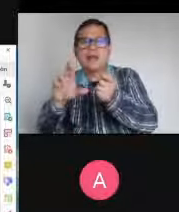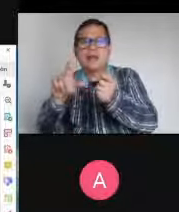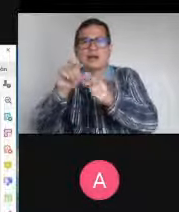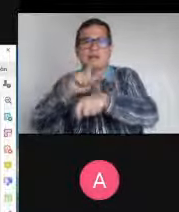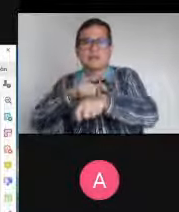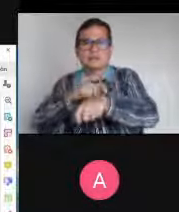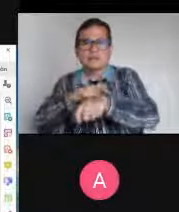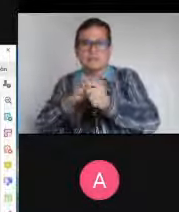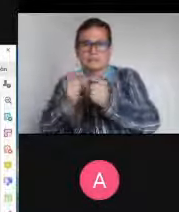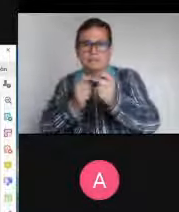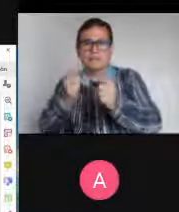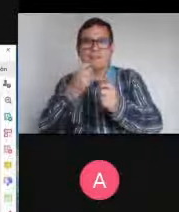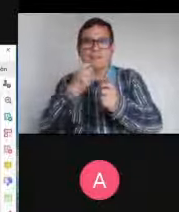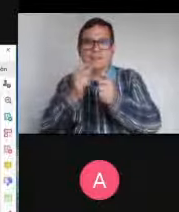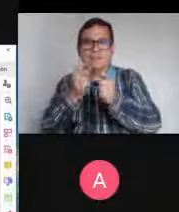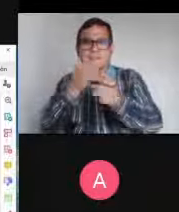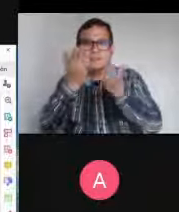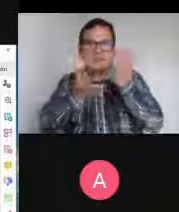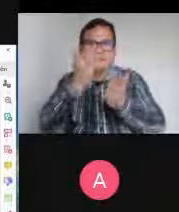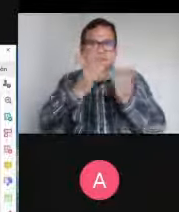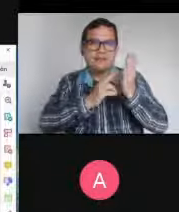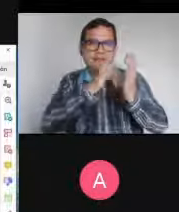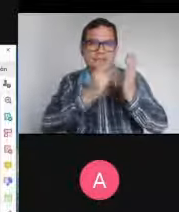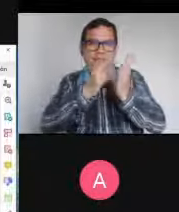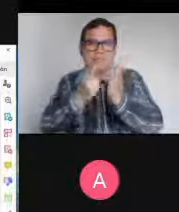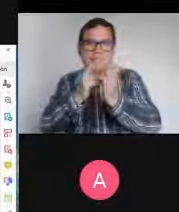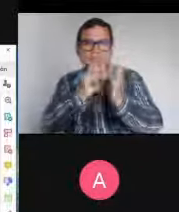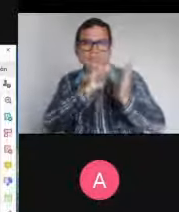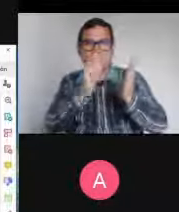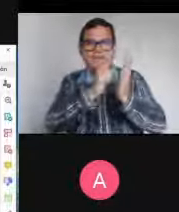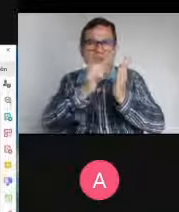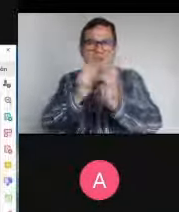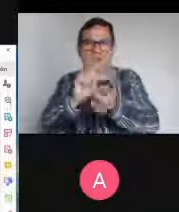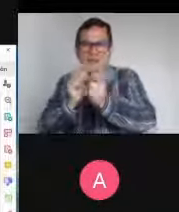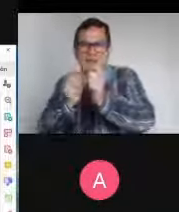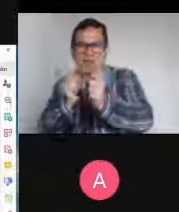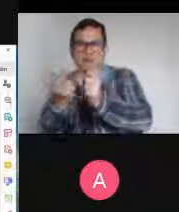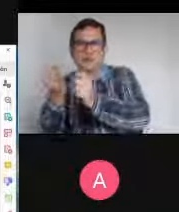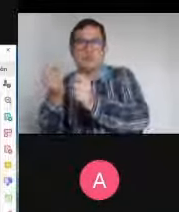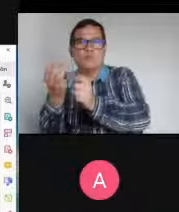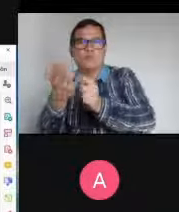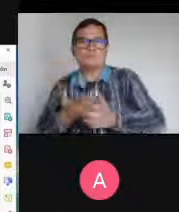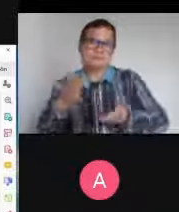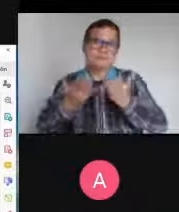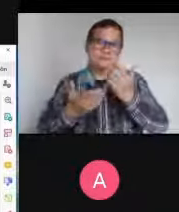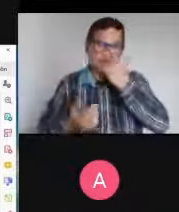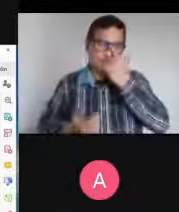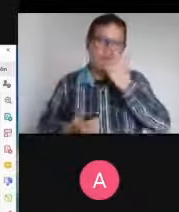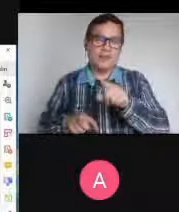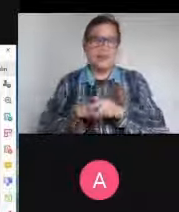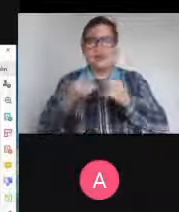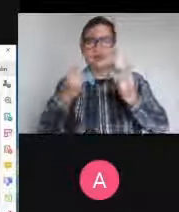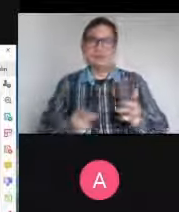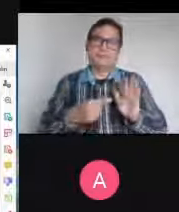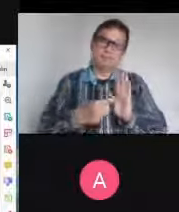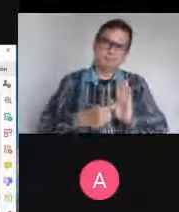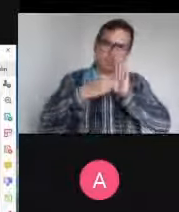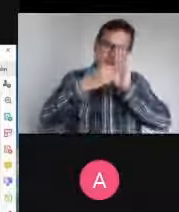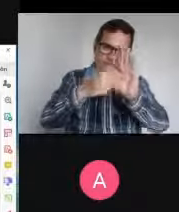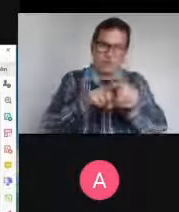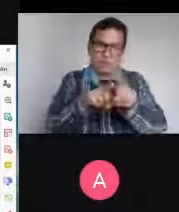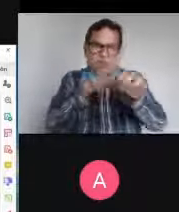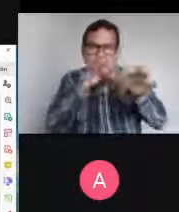pues podemos modificar aquí este valor. La idea es que veamos nuestra onda completica, que se vea completamente. Igualmente ahorita pues vamos